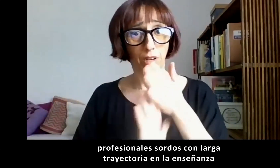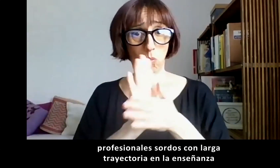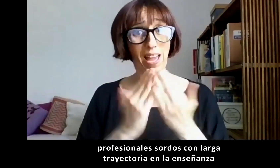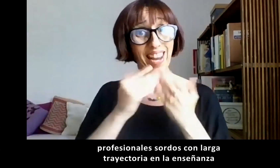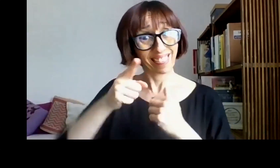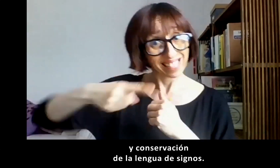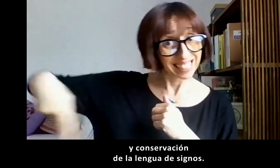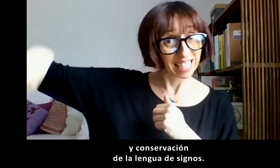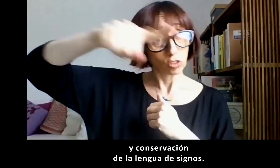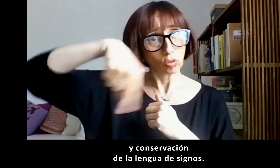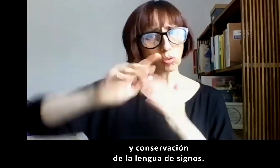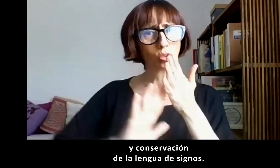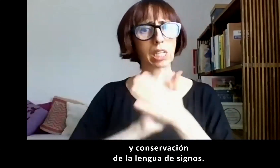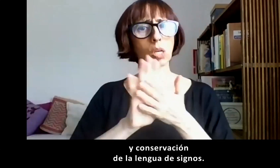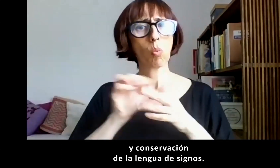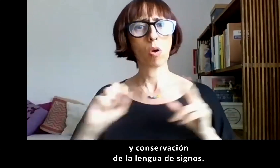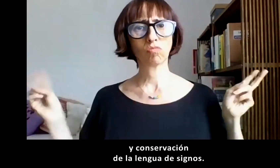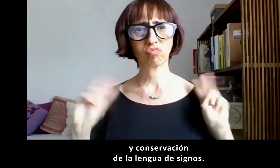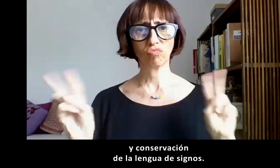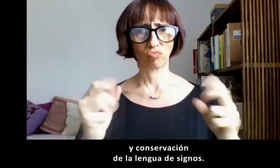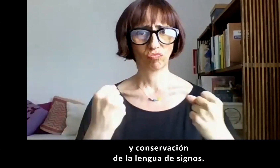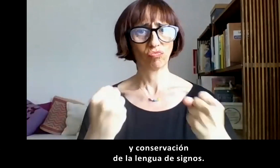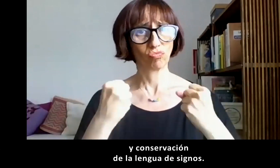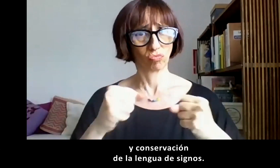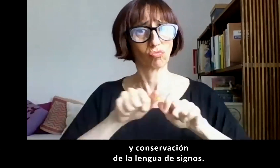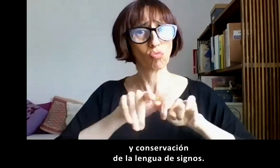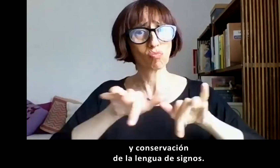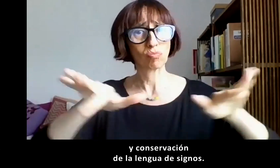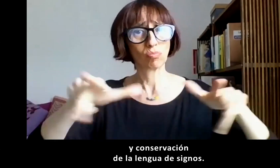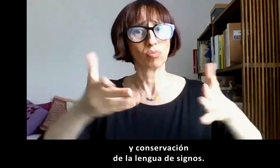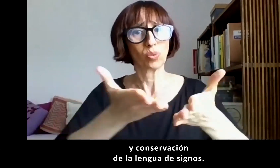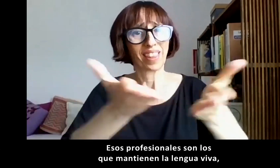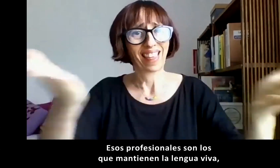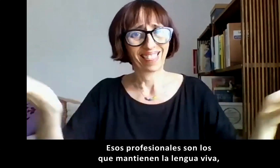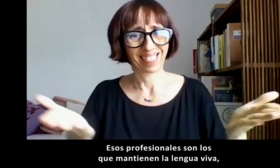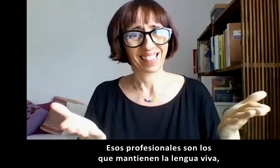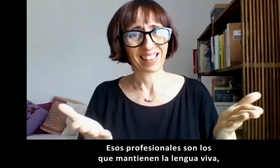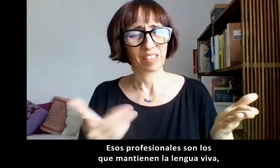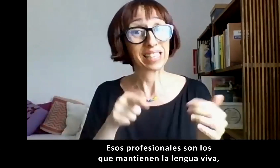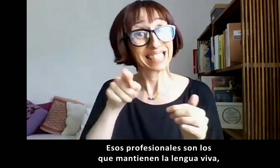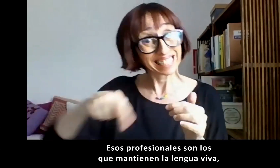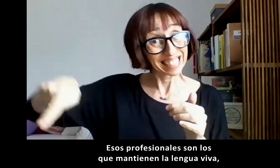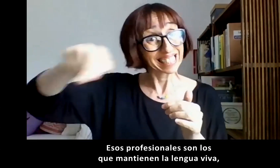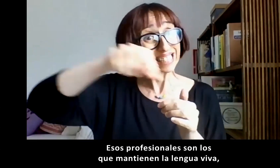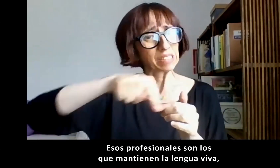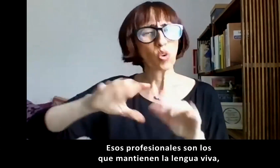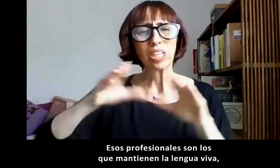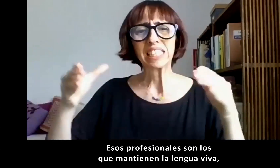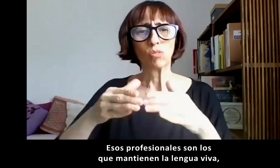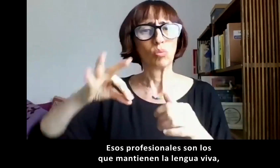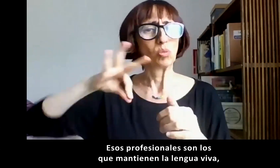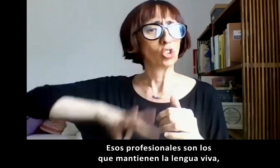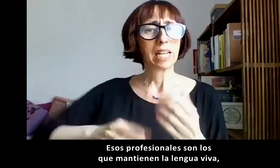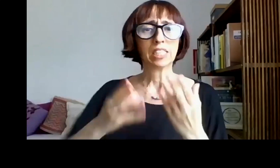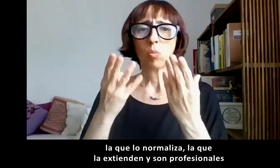en la enseñanza y conservación de la lengua de signos. Esos profesionales son los que mantienen la lengua viva, la que